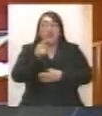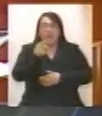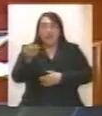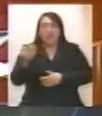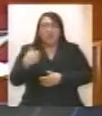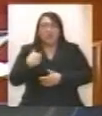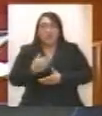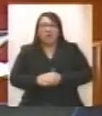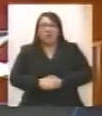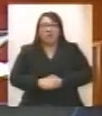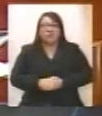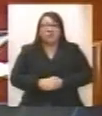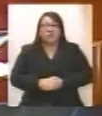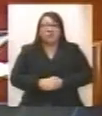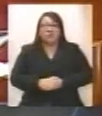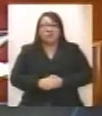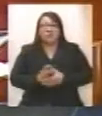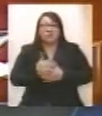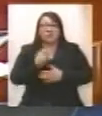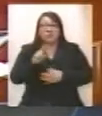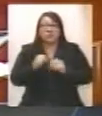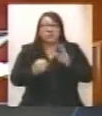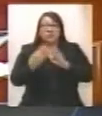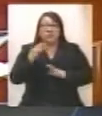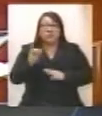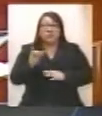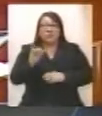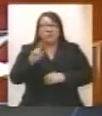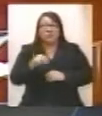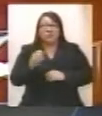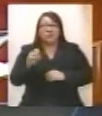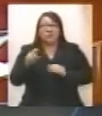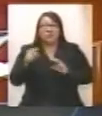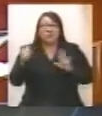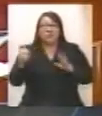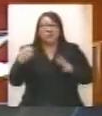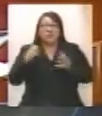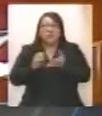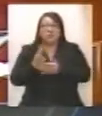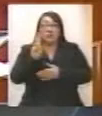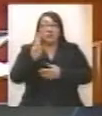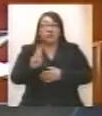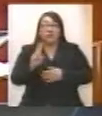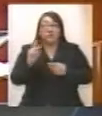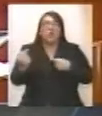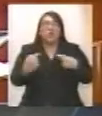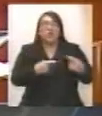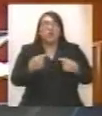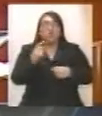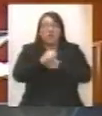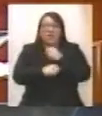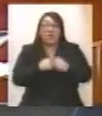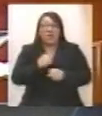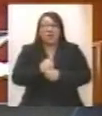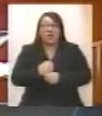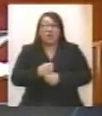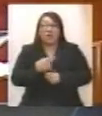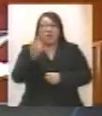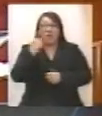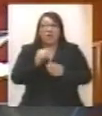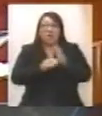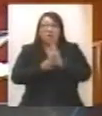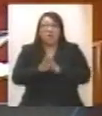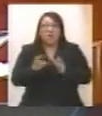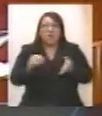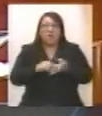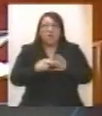tenemos: entre el 2014 y el 2016 se lanzarán 2 concursos anuales para